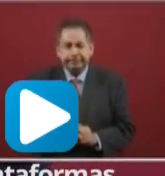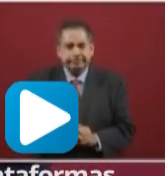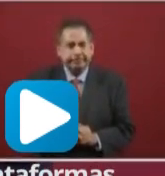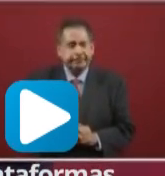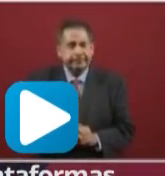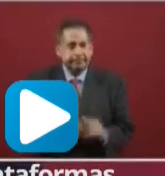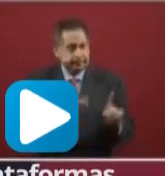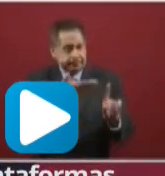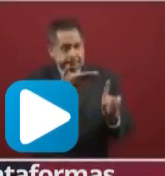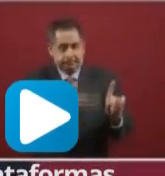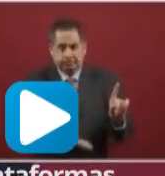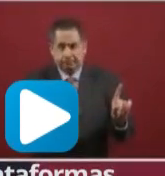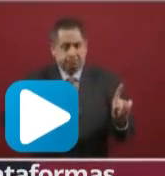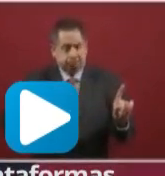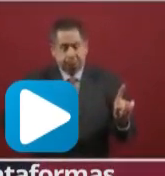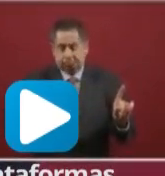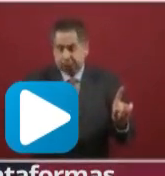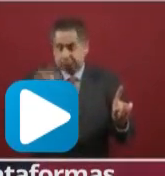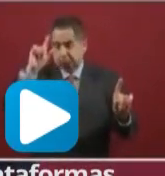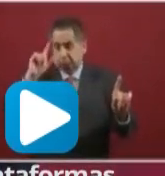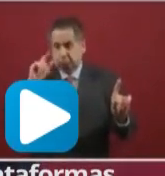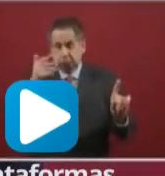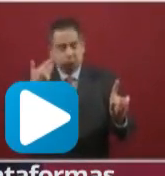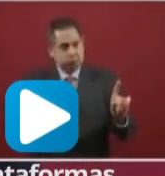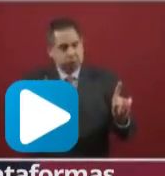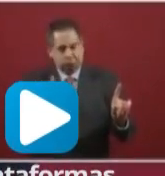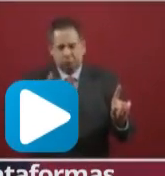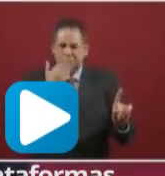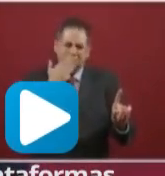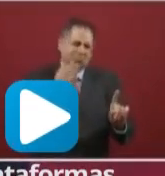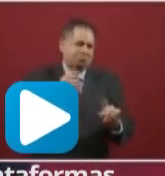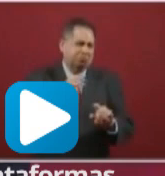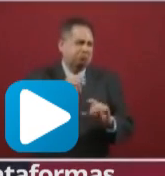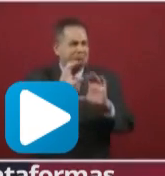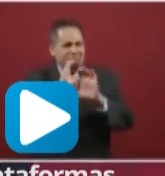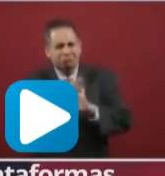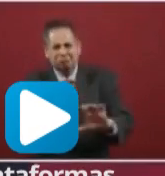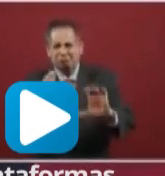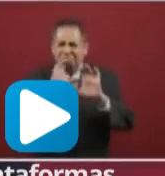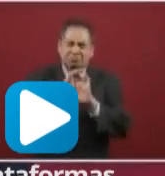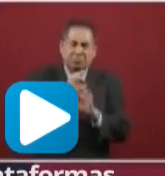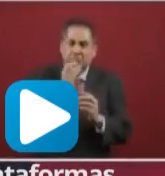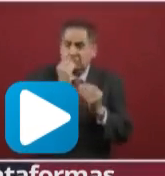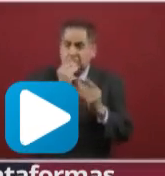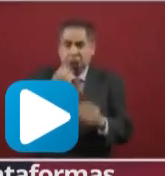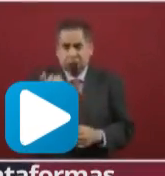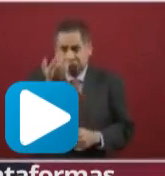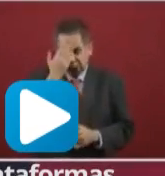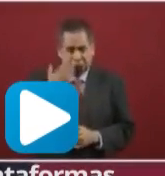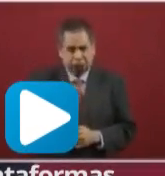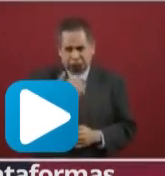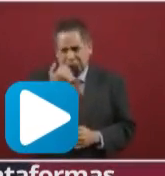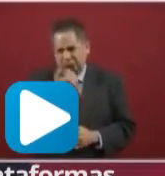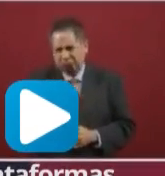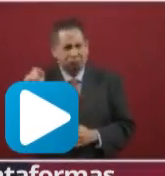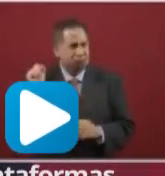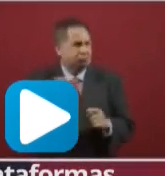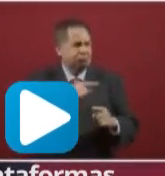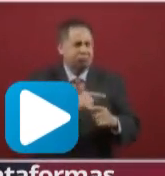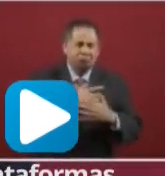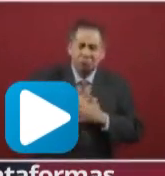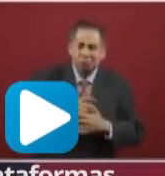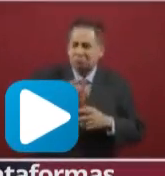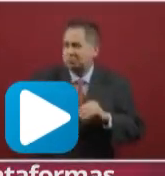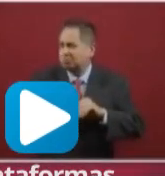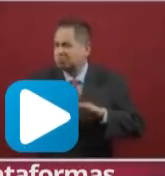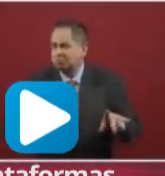pasado 8 de abril un oficio en el Palacio Nacional para solicitar una audiencia entre el cantante y el presidente Andrés Manuel López Obrador, pues aseguró que el